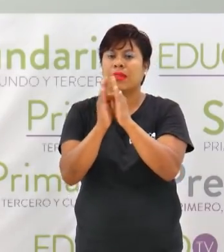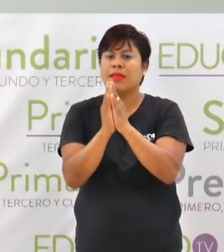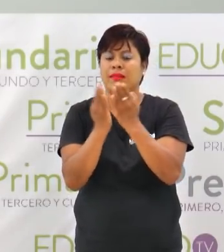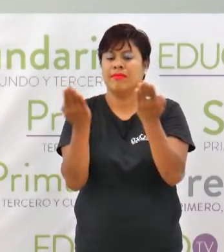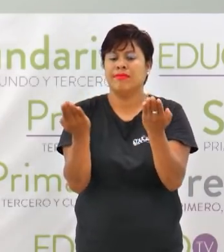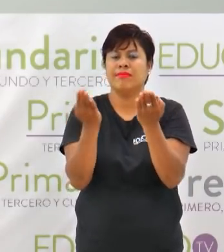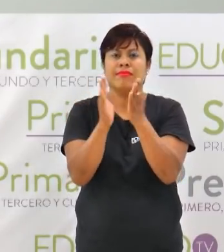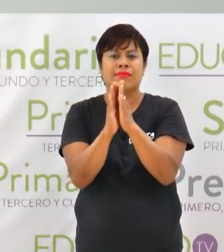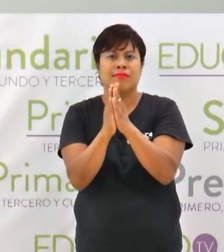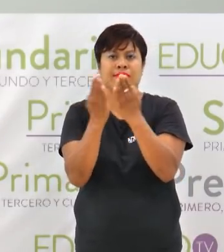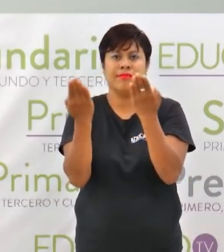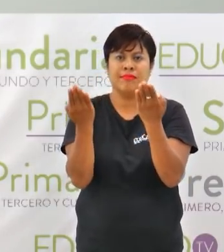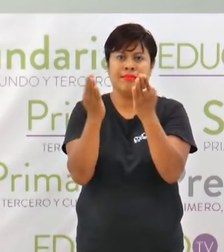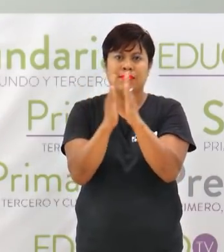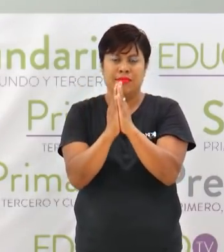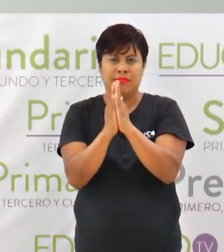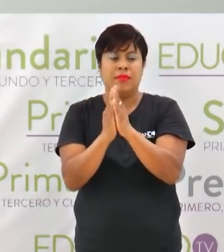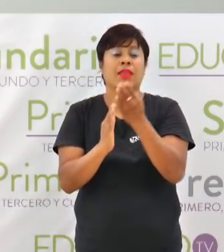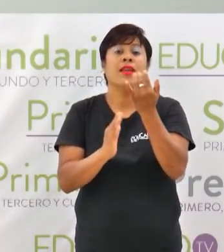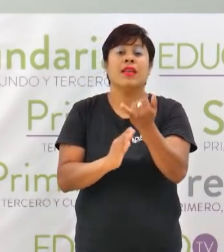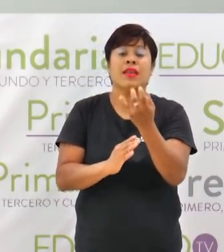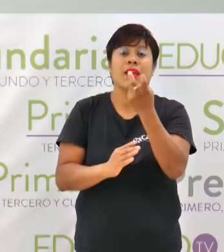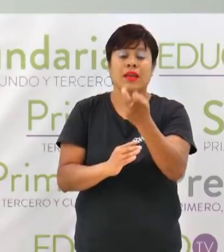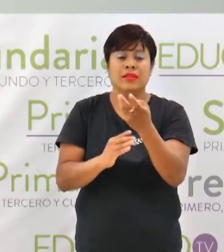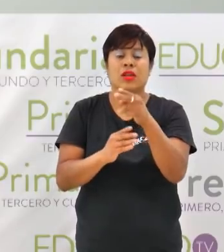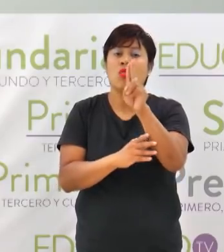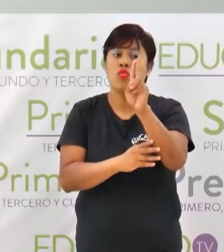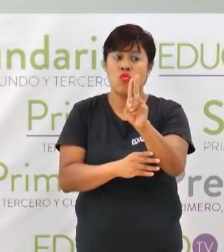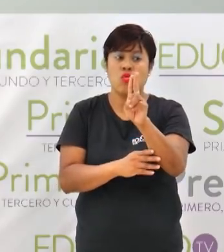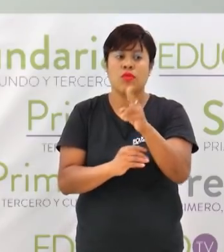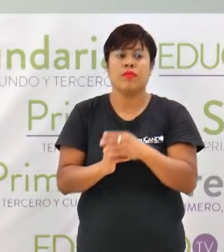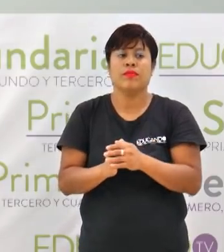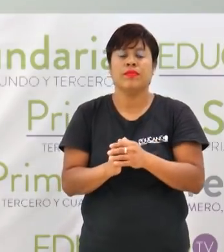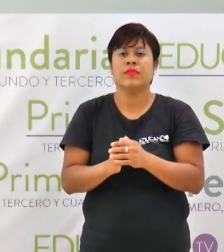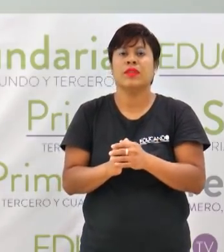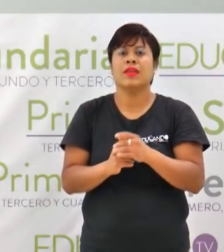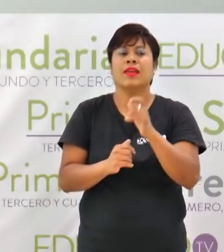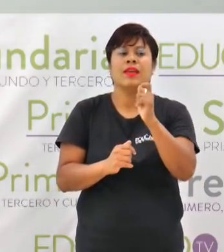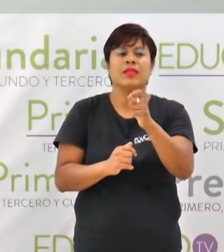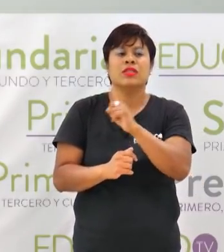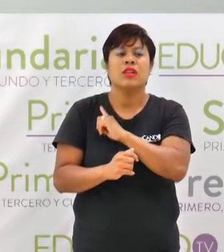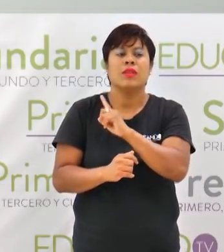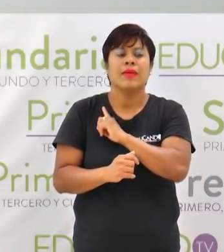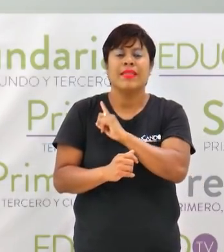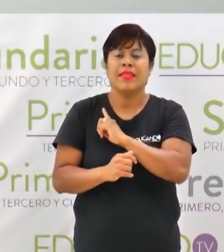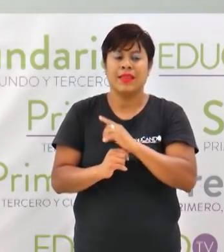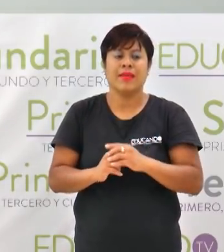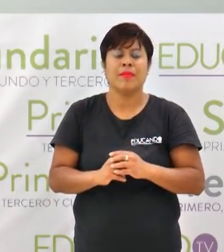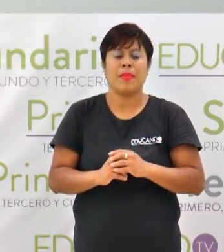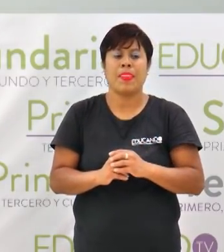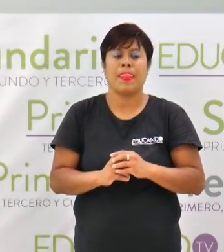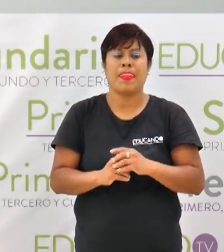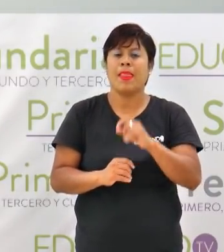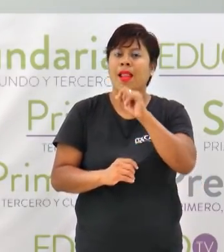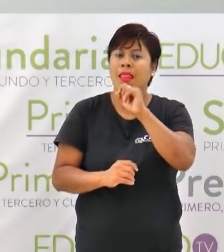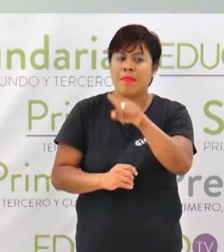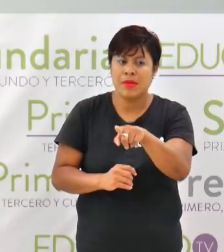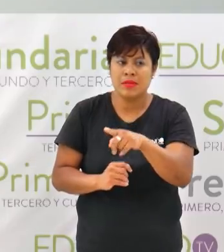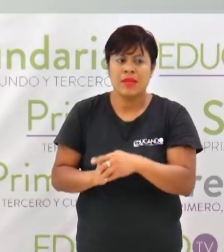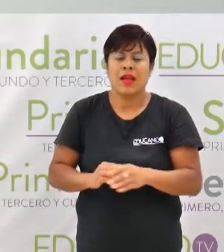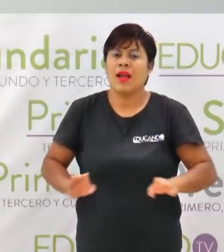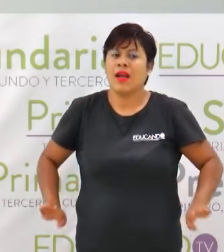abre y se cierra. Y el plegado U, pues es simple y sencillamente la